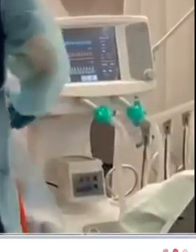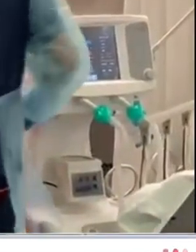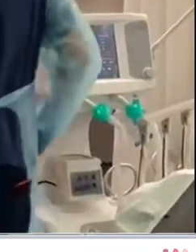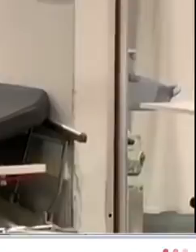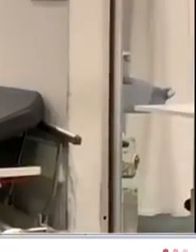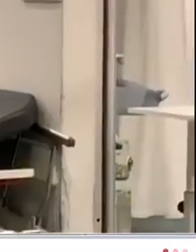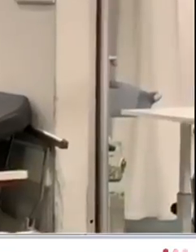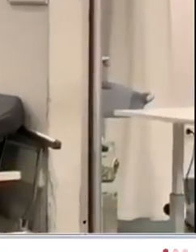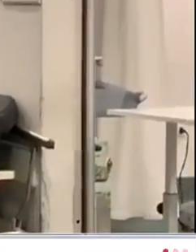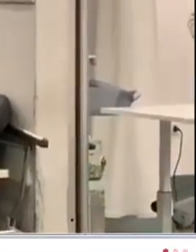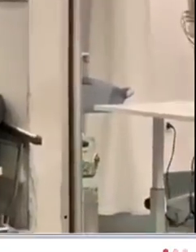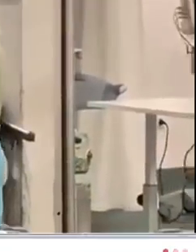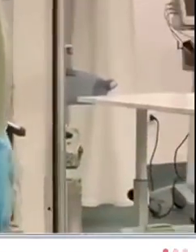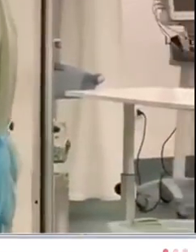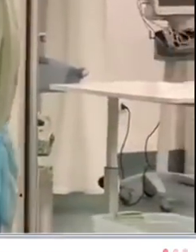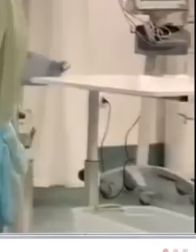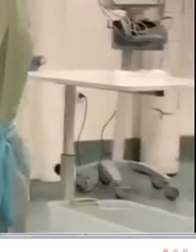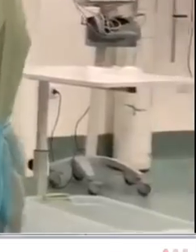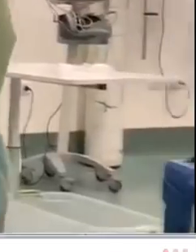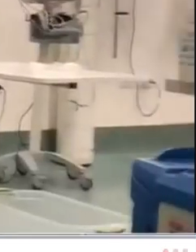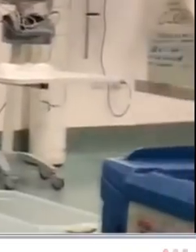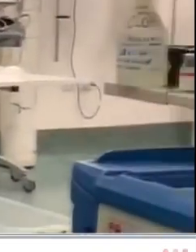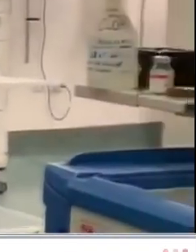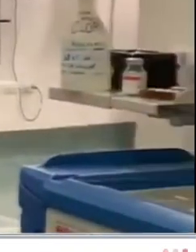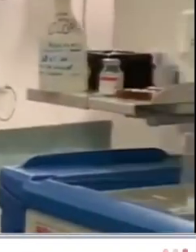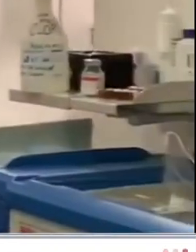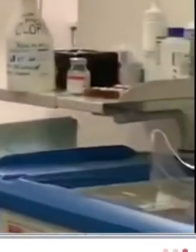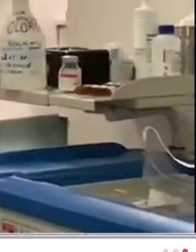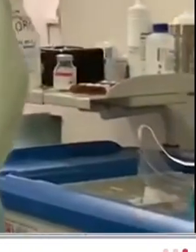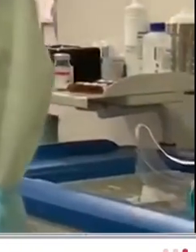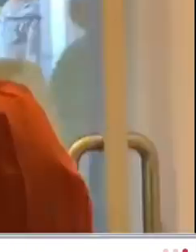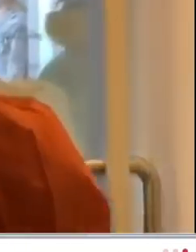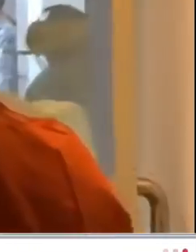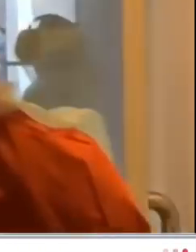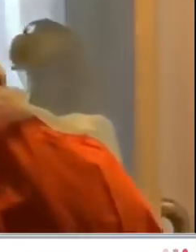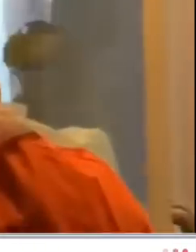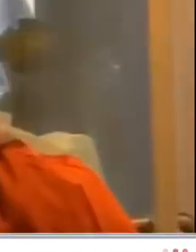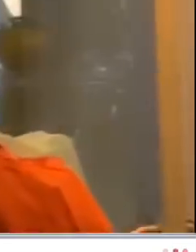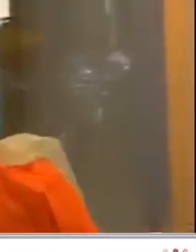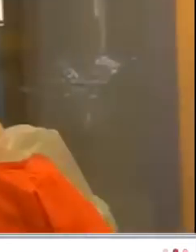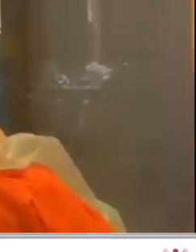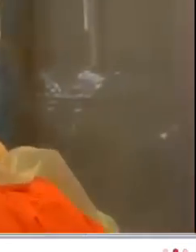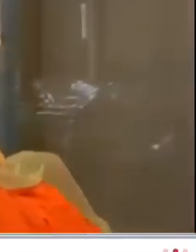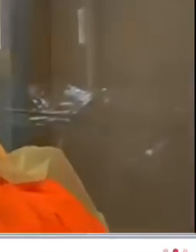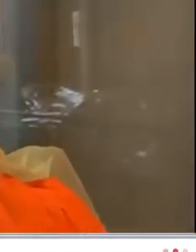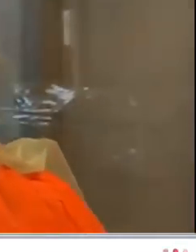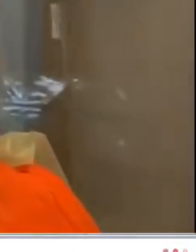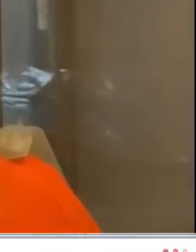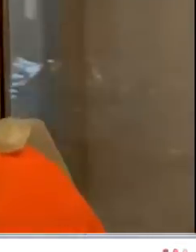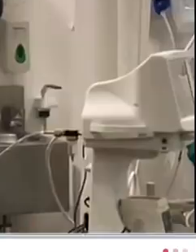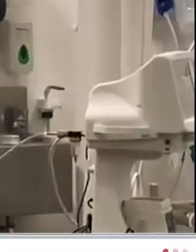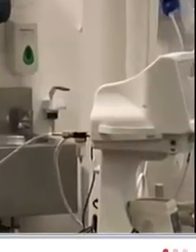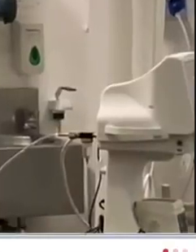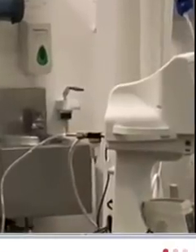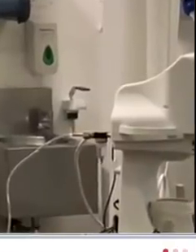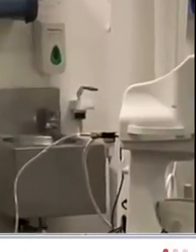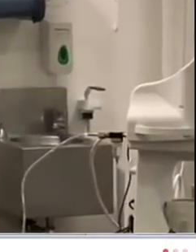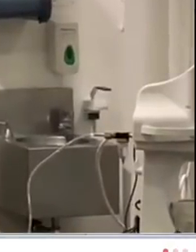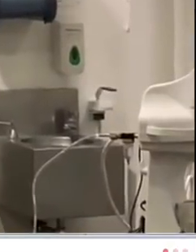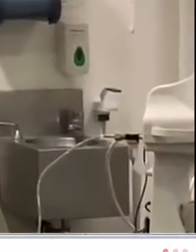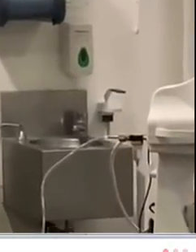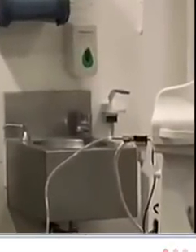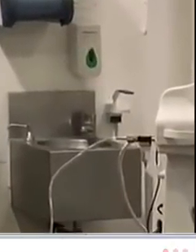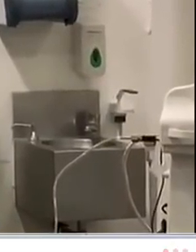siete mil nuevos casos de ccoo y 19 hay 38 mil 699 casos activos en este